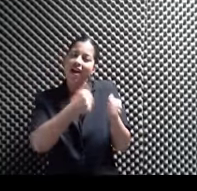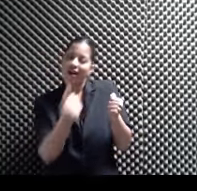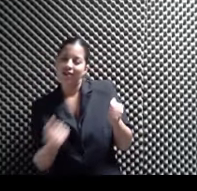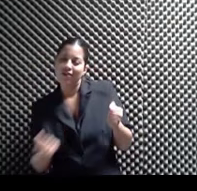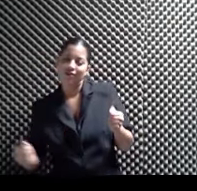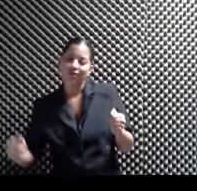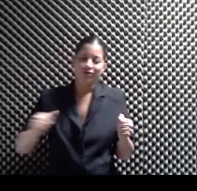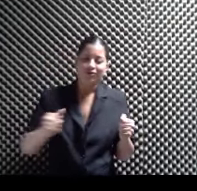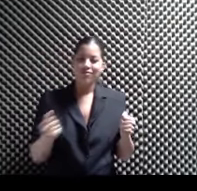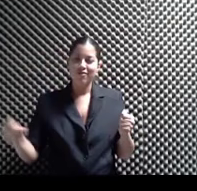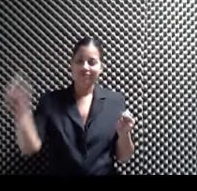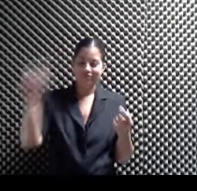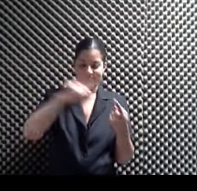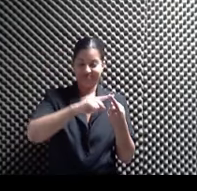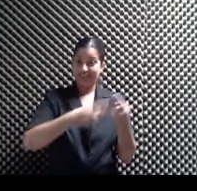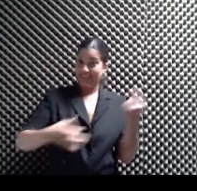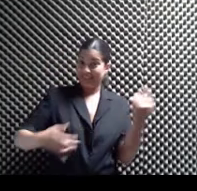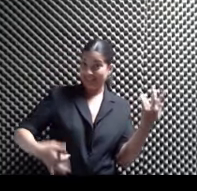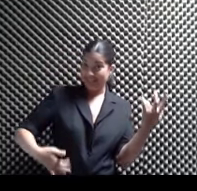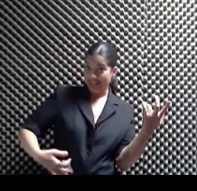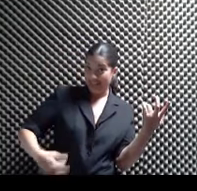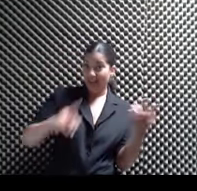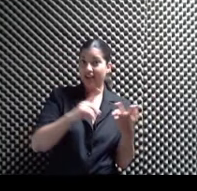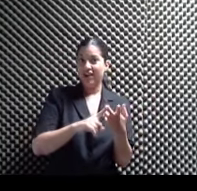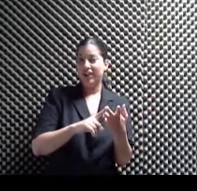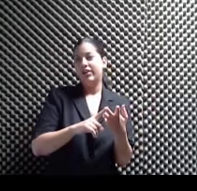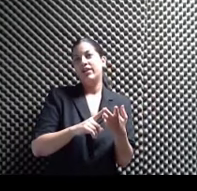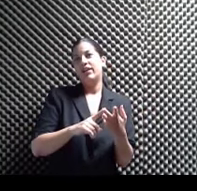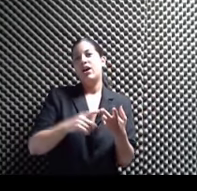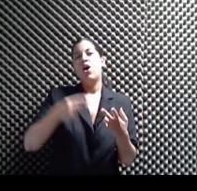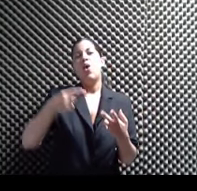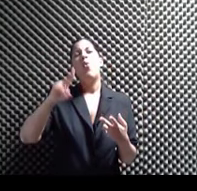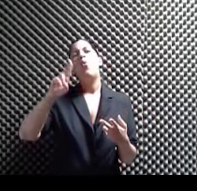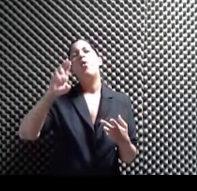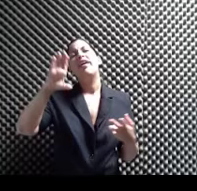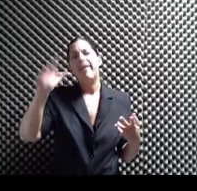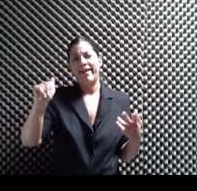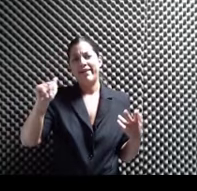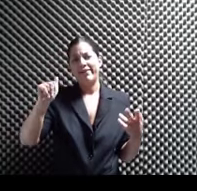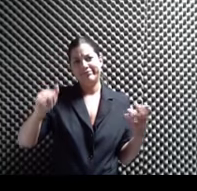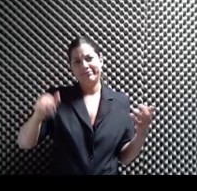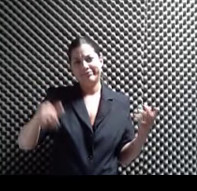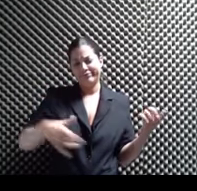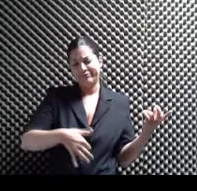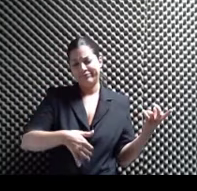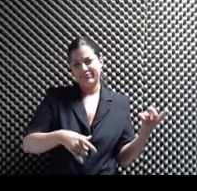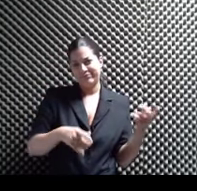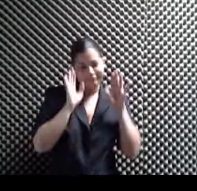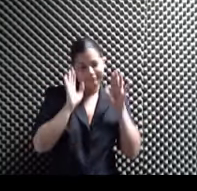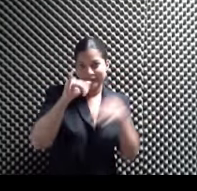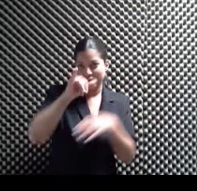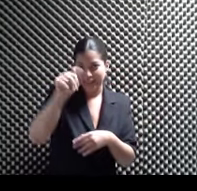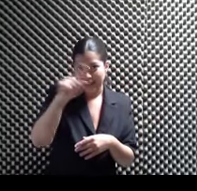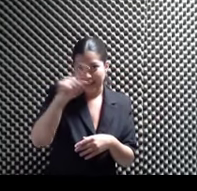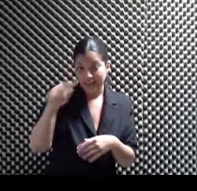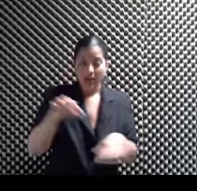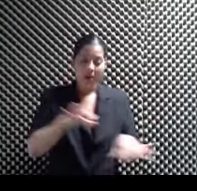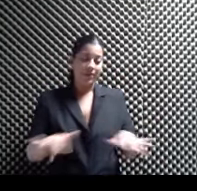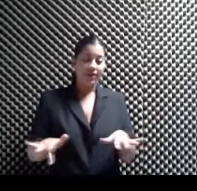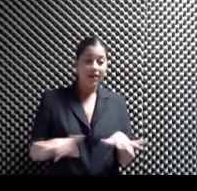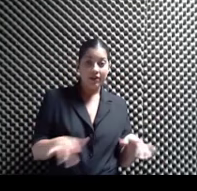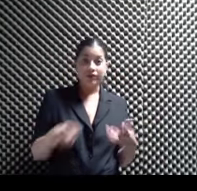guitarra Lo que le llaman La hollow body guitarra La guitarra hueca De jazz Este Piano Menos sintetizadores Aunque tengo el